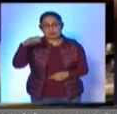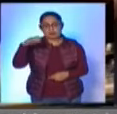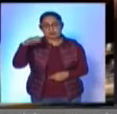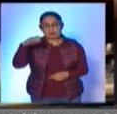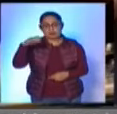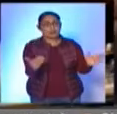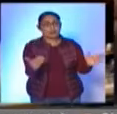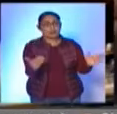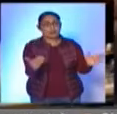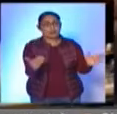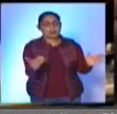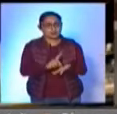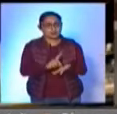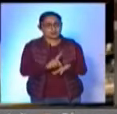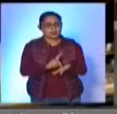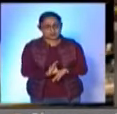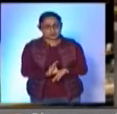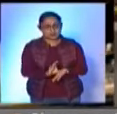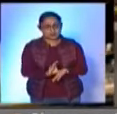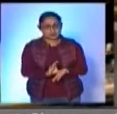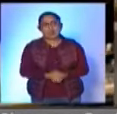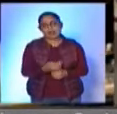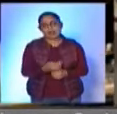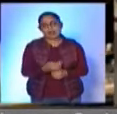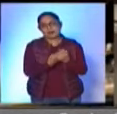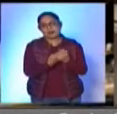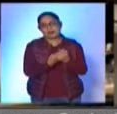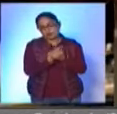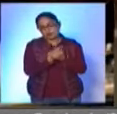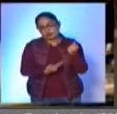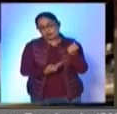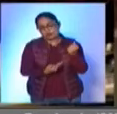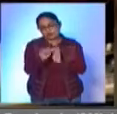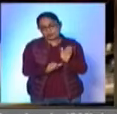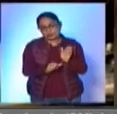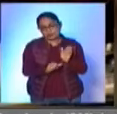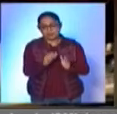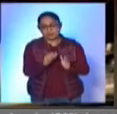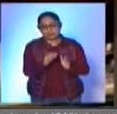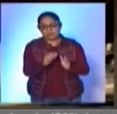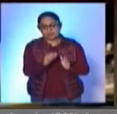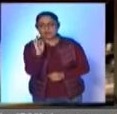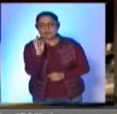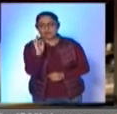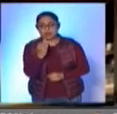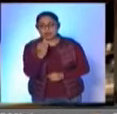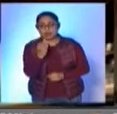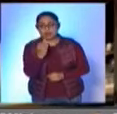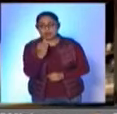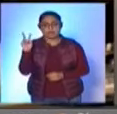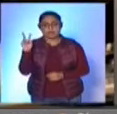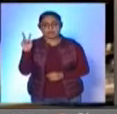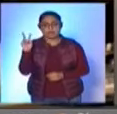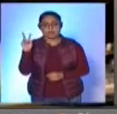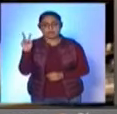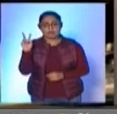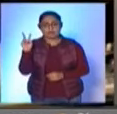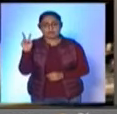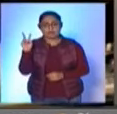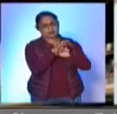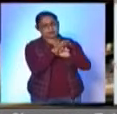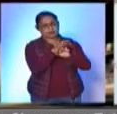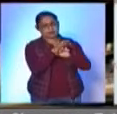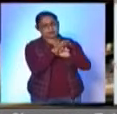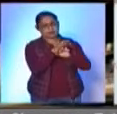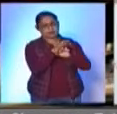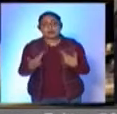con discapacidad en la entidad correspondiente al bimestre de enero-febrero del presente año. El pasado viernes se realizó el depósito para quienes